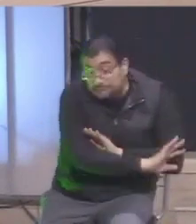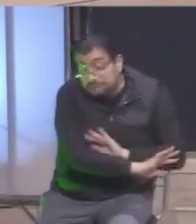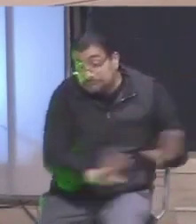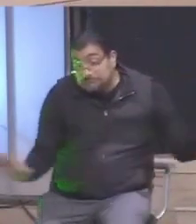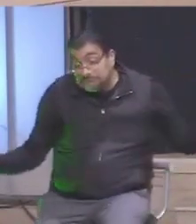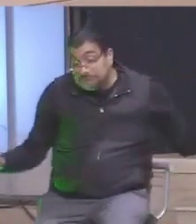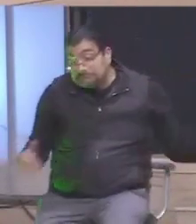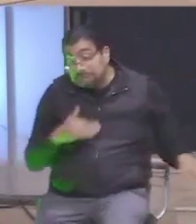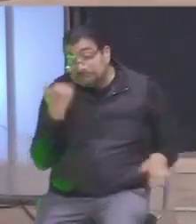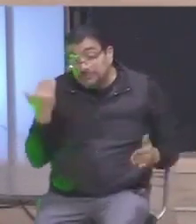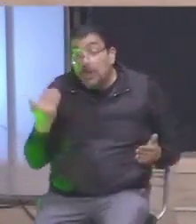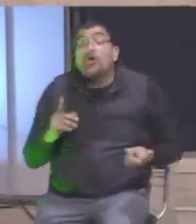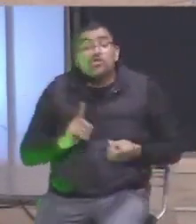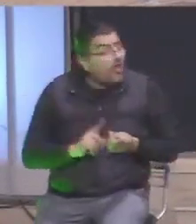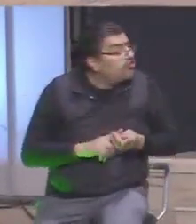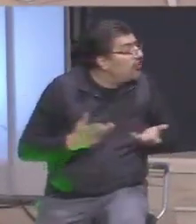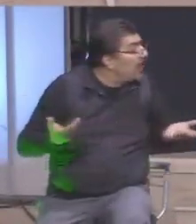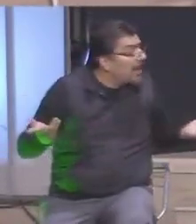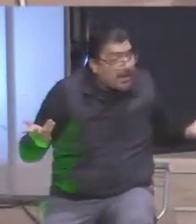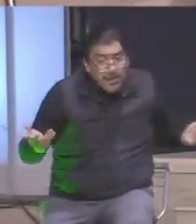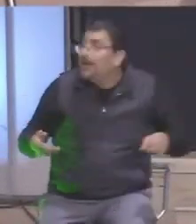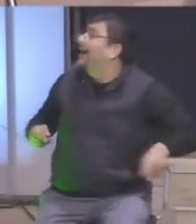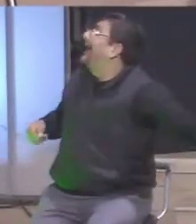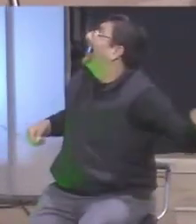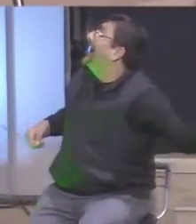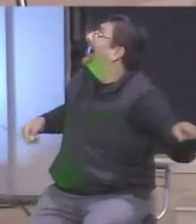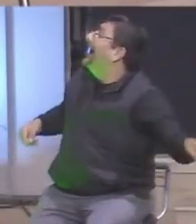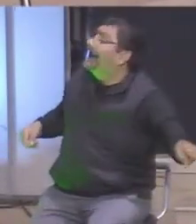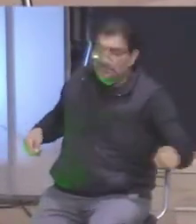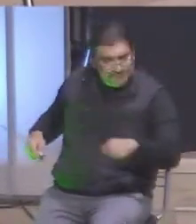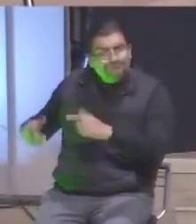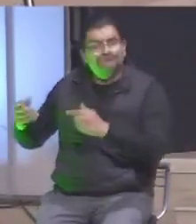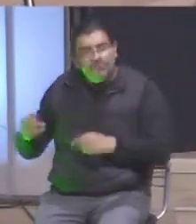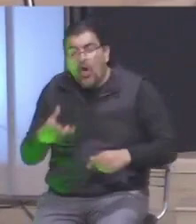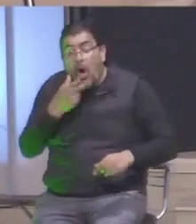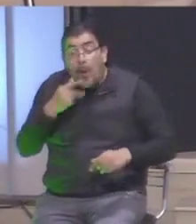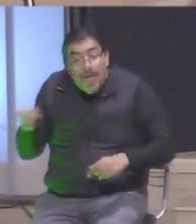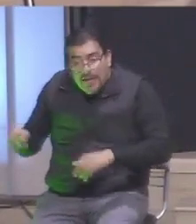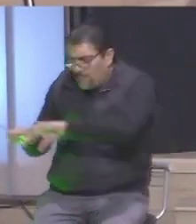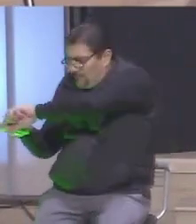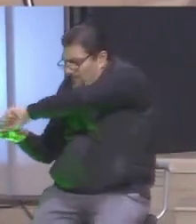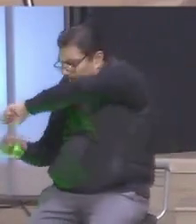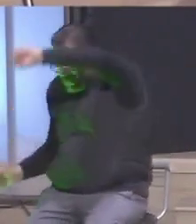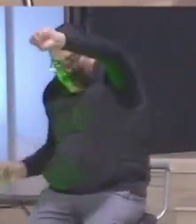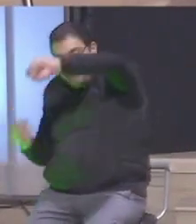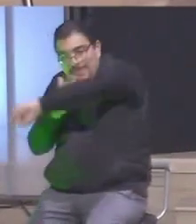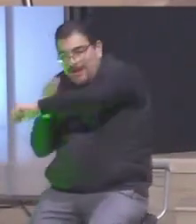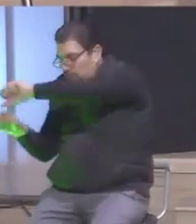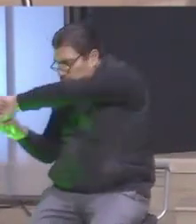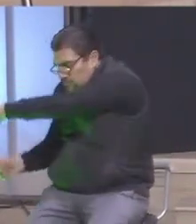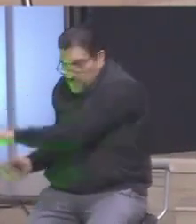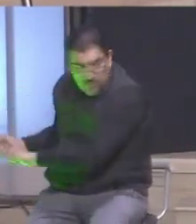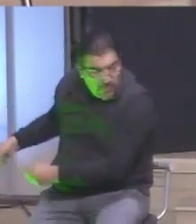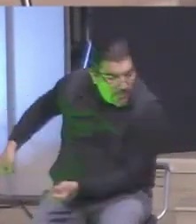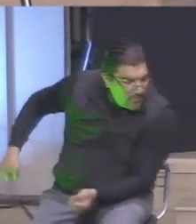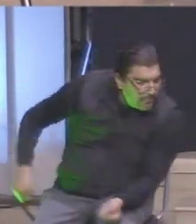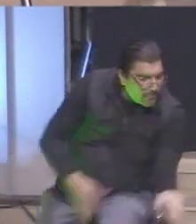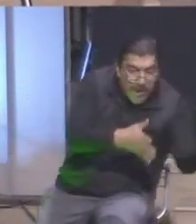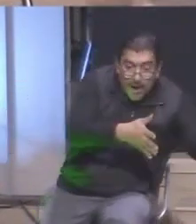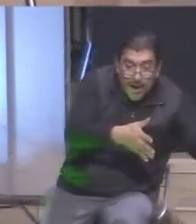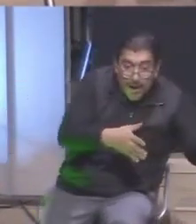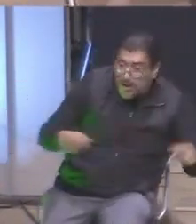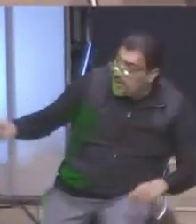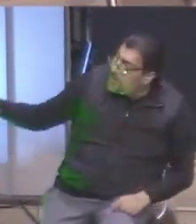preguntó dónde cayó y él le mostró el lugar entonces cortó el un palo y lo echó allí ponga atención